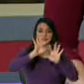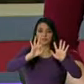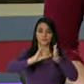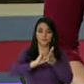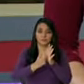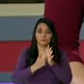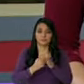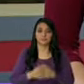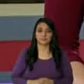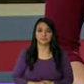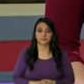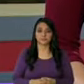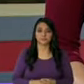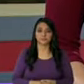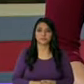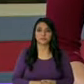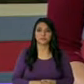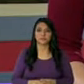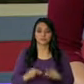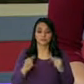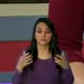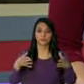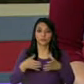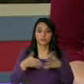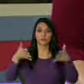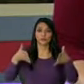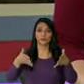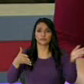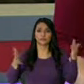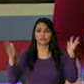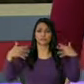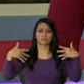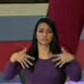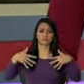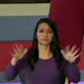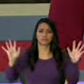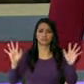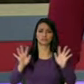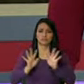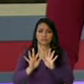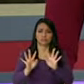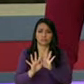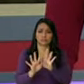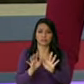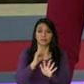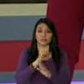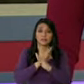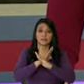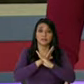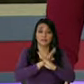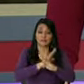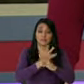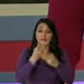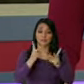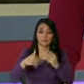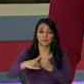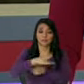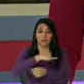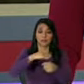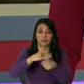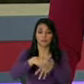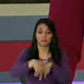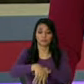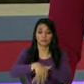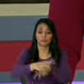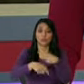minutos y les contamos que la red de maestros convocó a una movilización masiva para, según dijeron, defender la democracia. La manifestación se dará